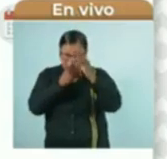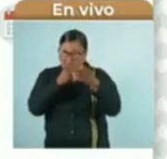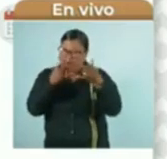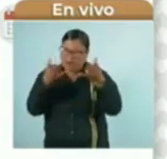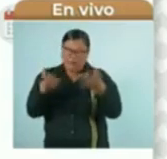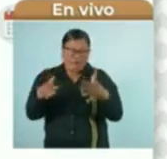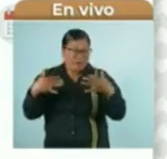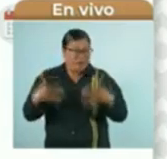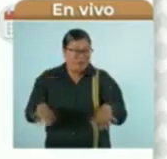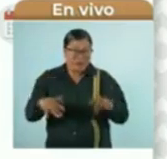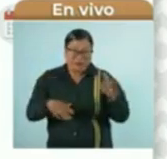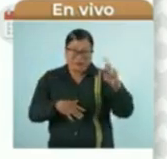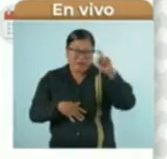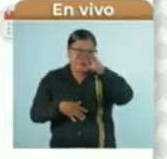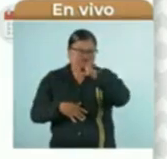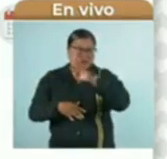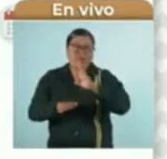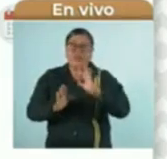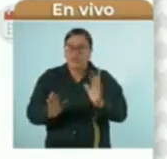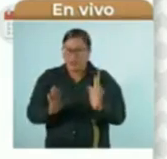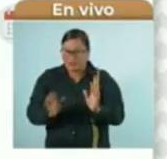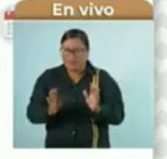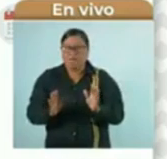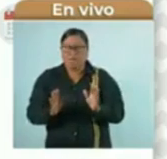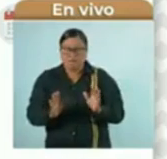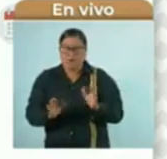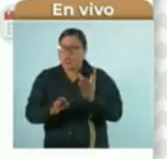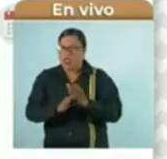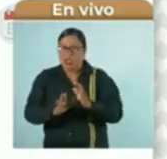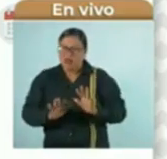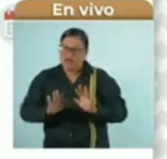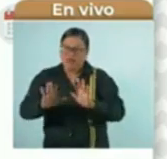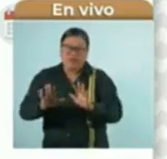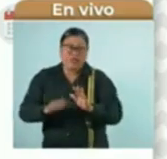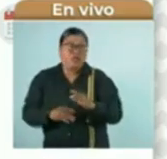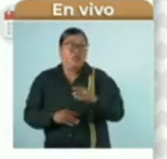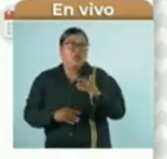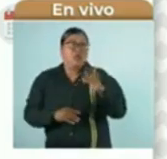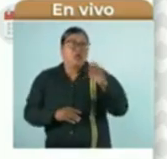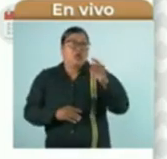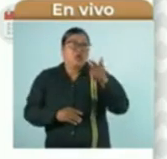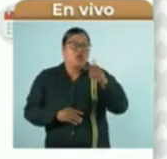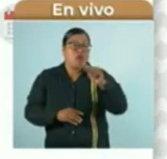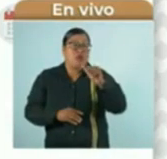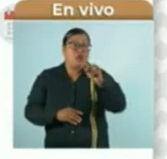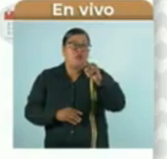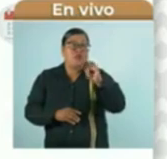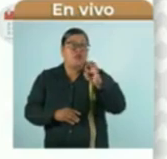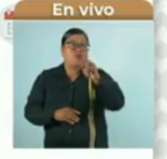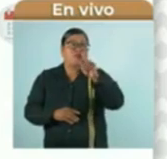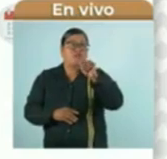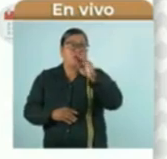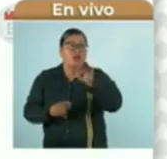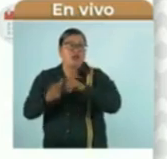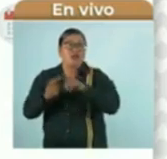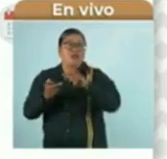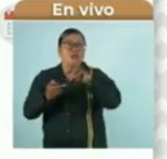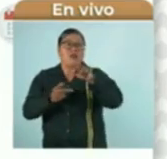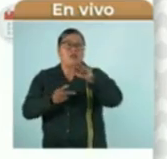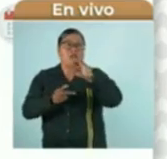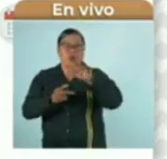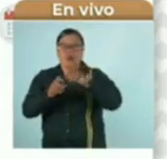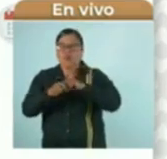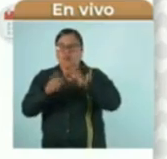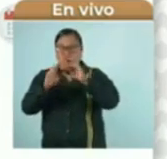pesado y ya le lo metimos en la congeladora Guadalupe Victoria y Mariano Matamoros en la costa Santa